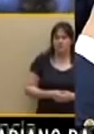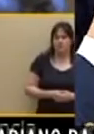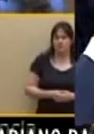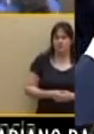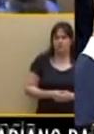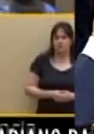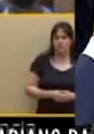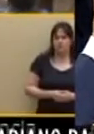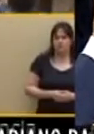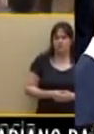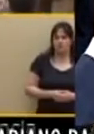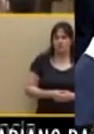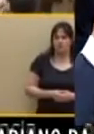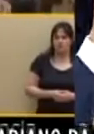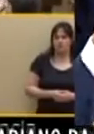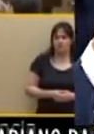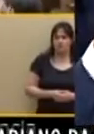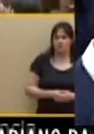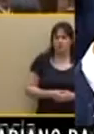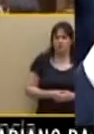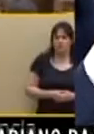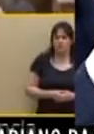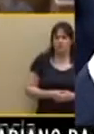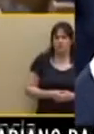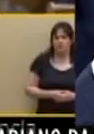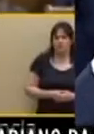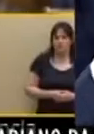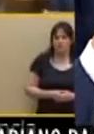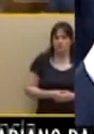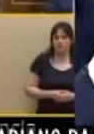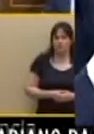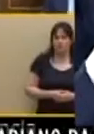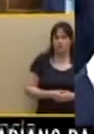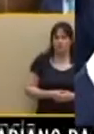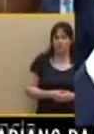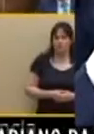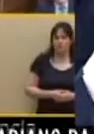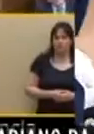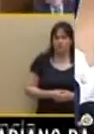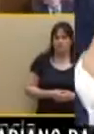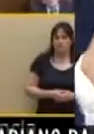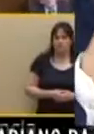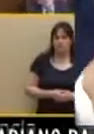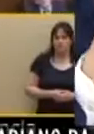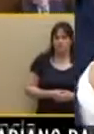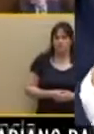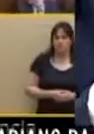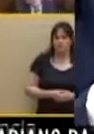necesito un uso es situado una izquierda porque el primero es el que tiene la presidencia